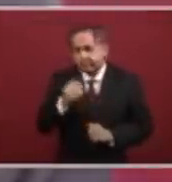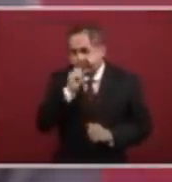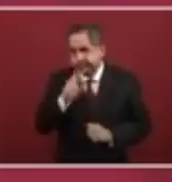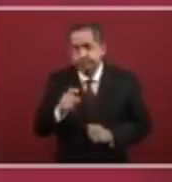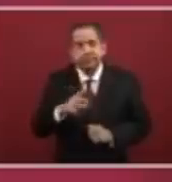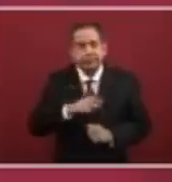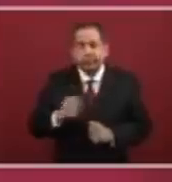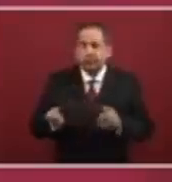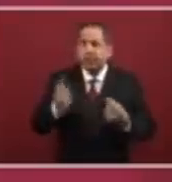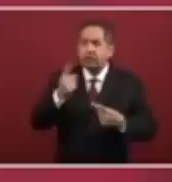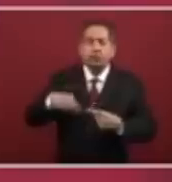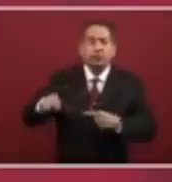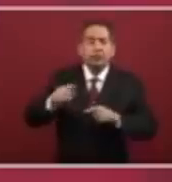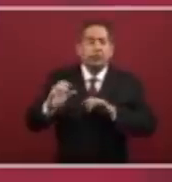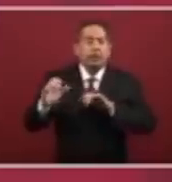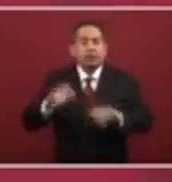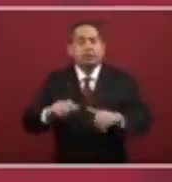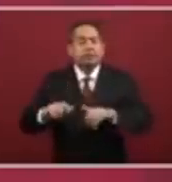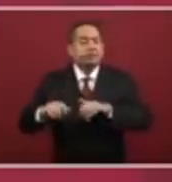hay quienes trabajaron